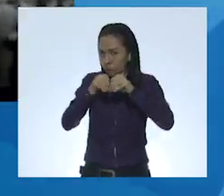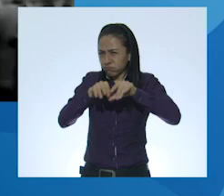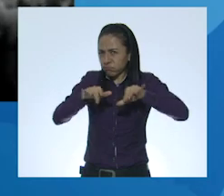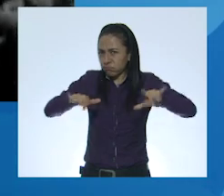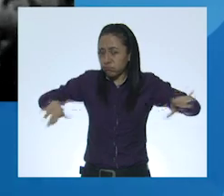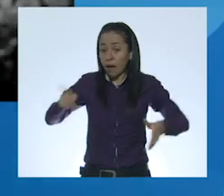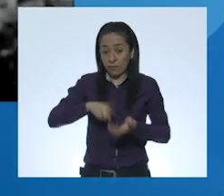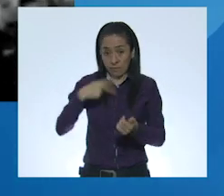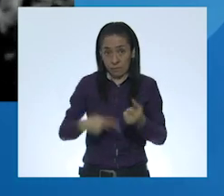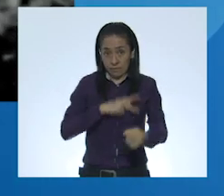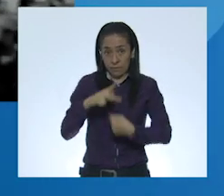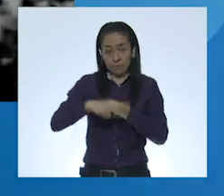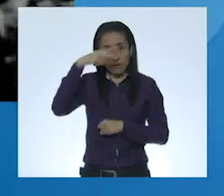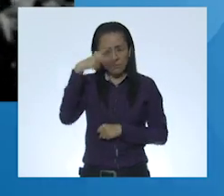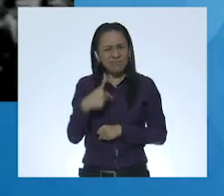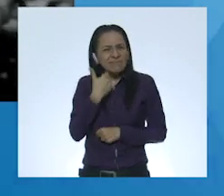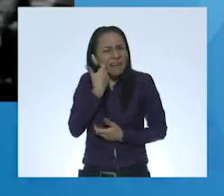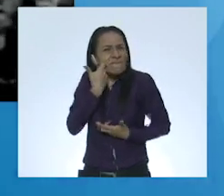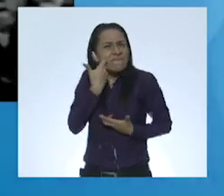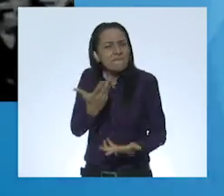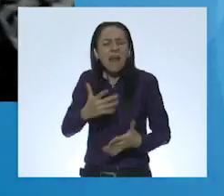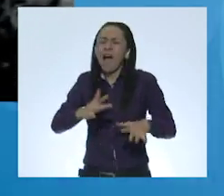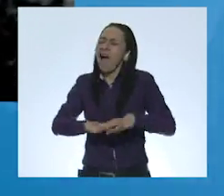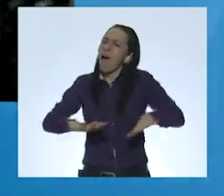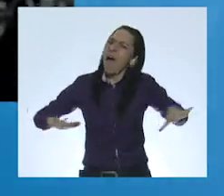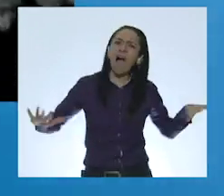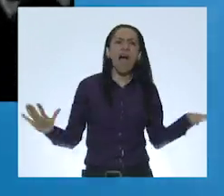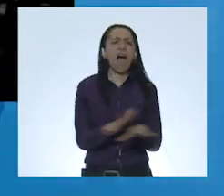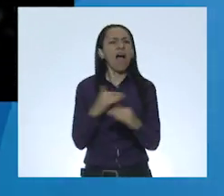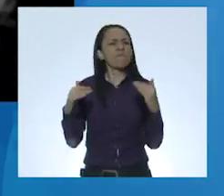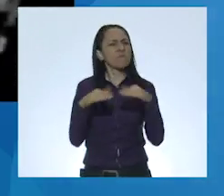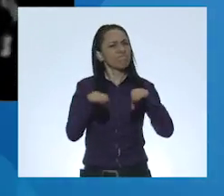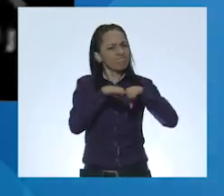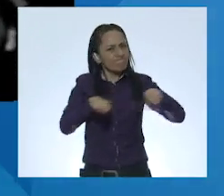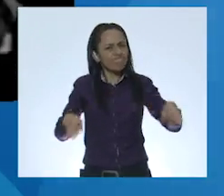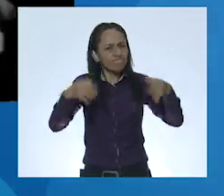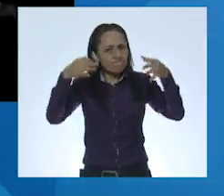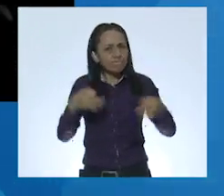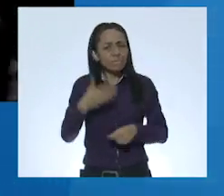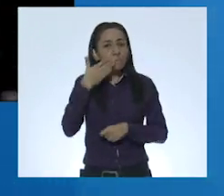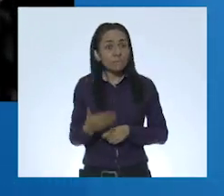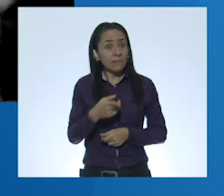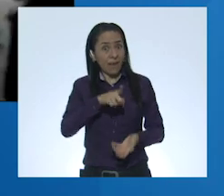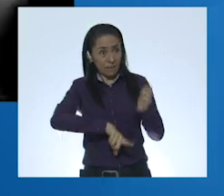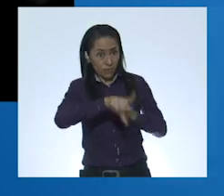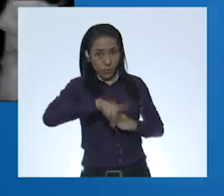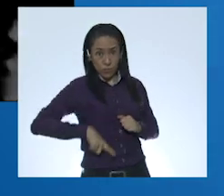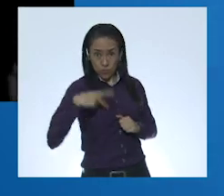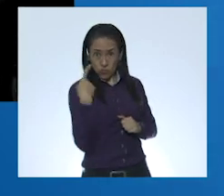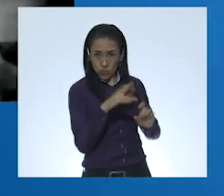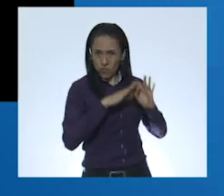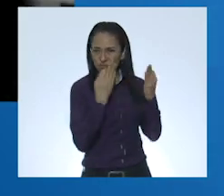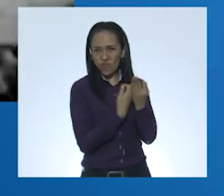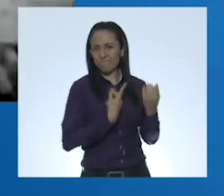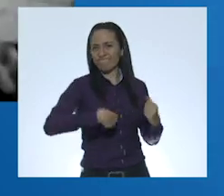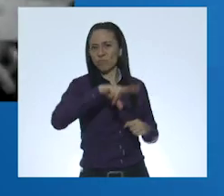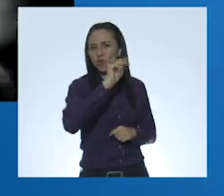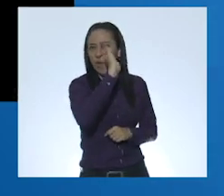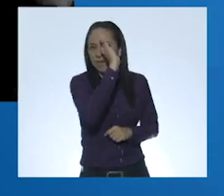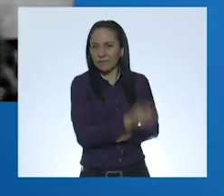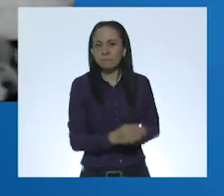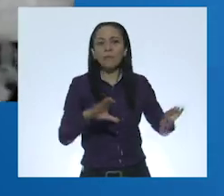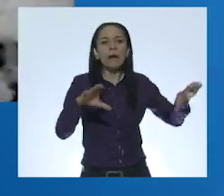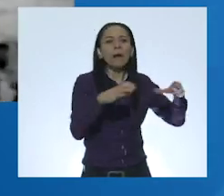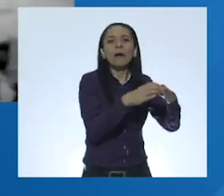movimiento buscaba una transformación democrática. Estaba en contra del sistema, donde un solo partido controlaba totalmente